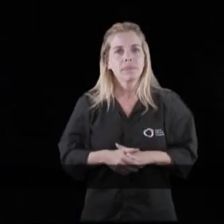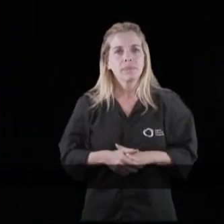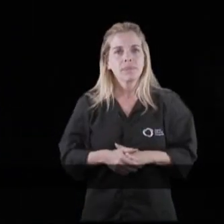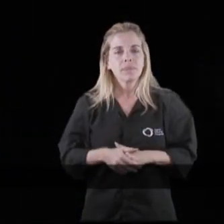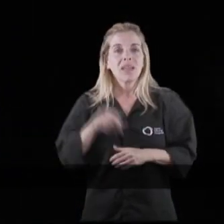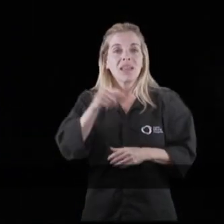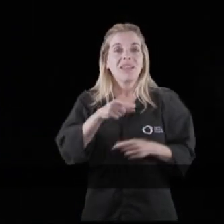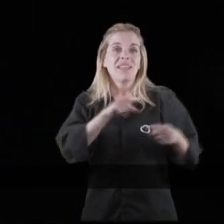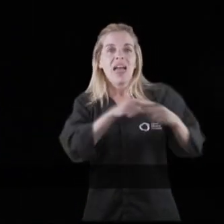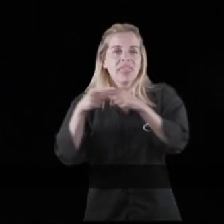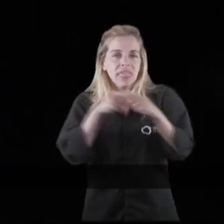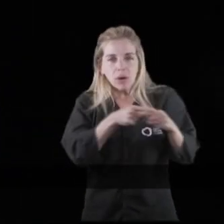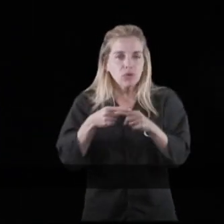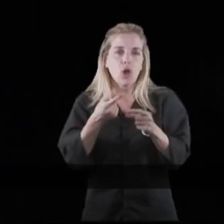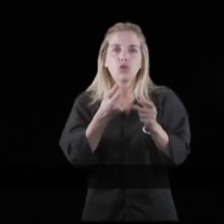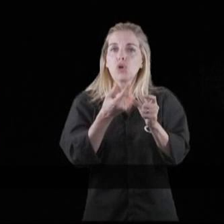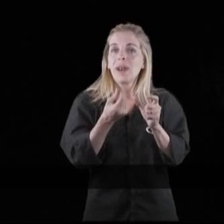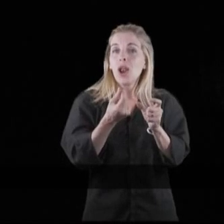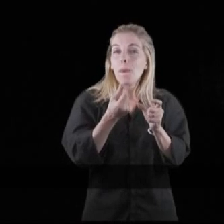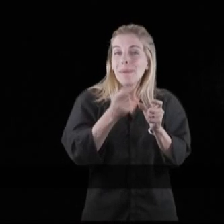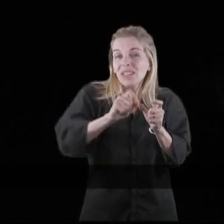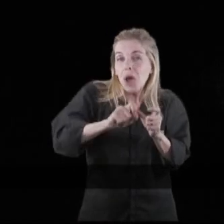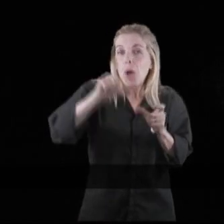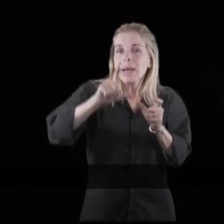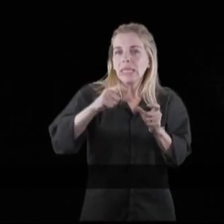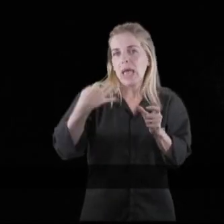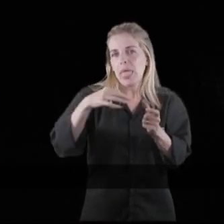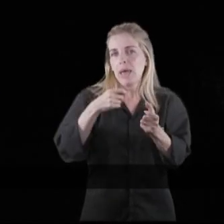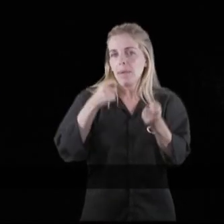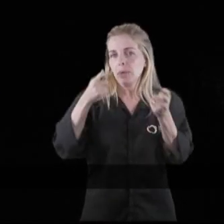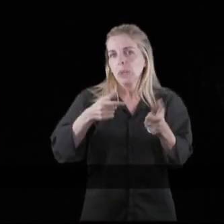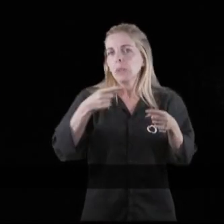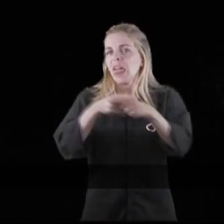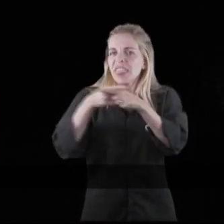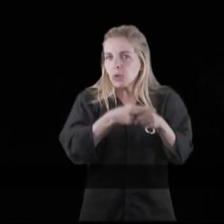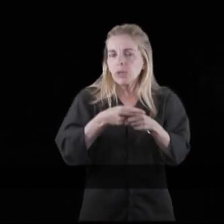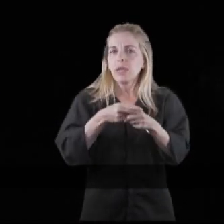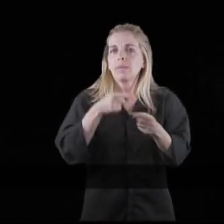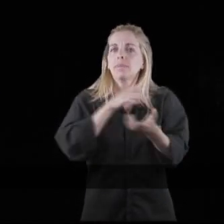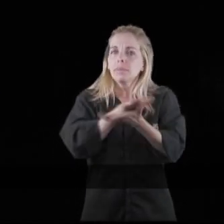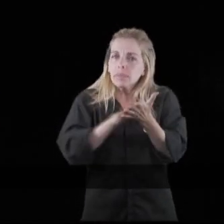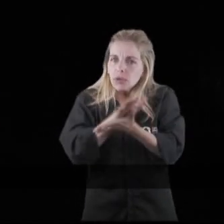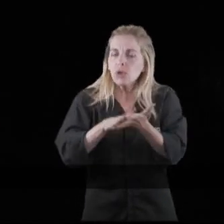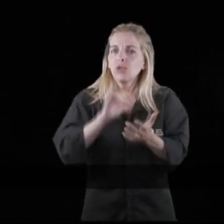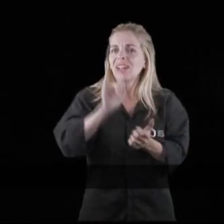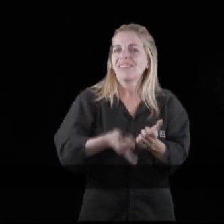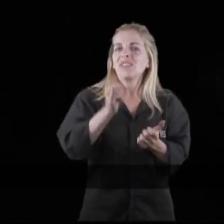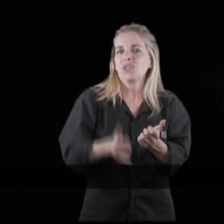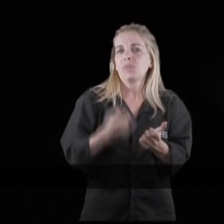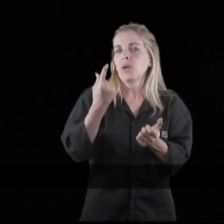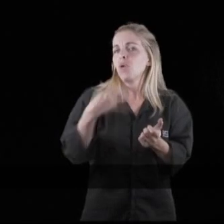Esa discusión debemos darla. Y esa pelea debemos darla, porque es el verdadero modo que